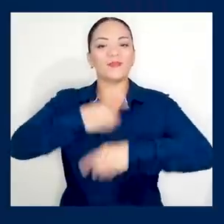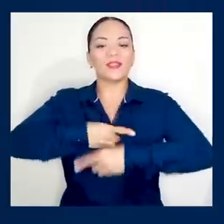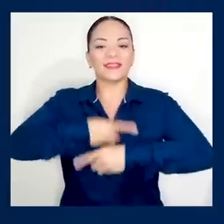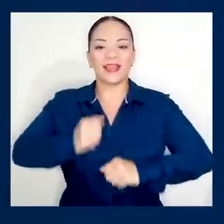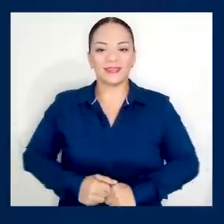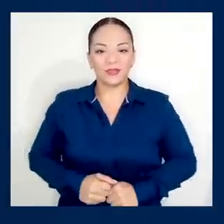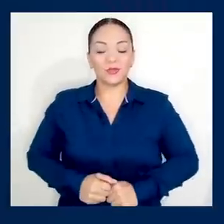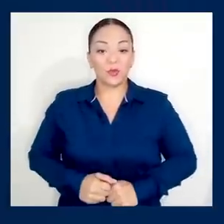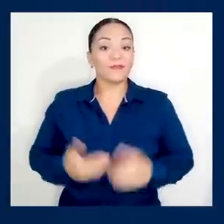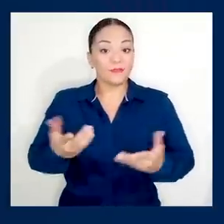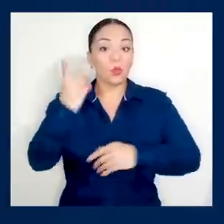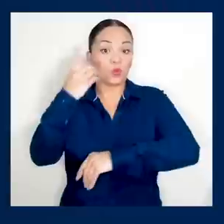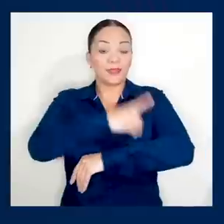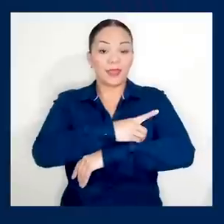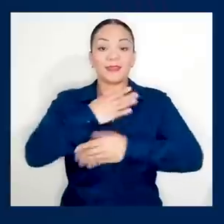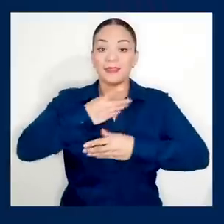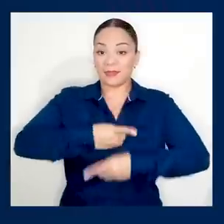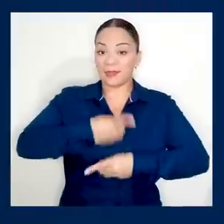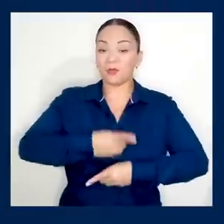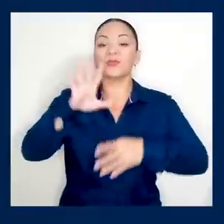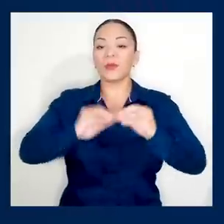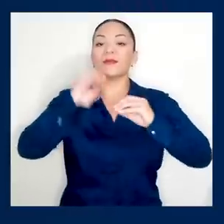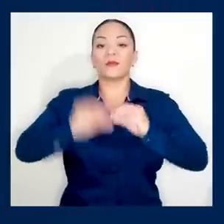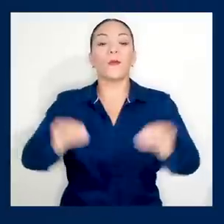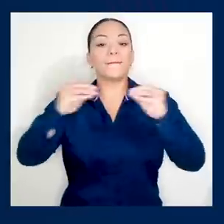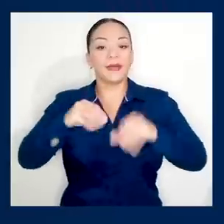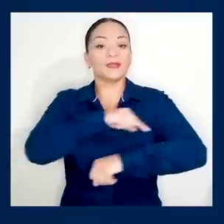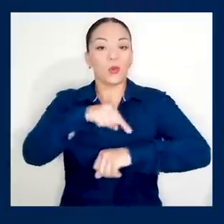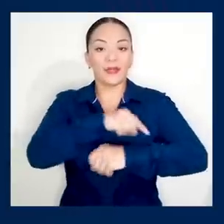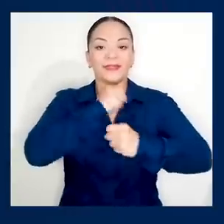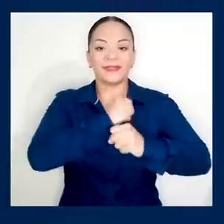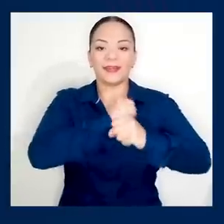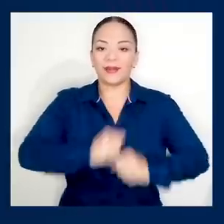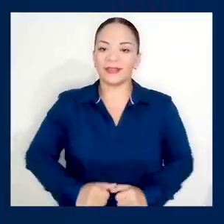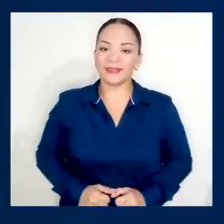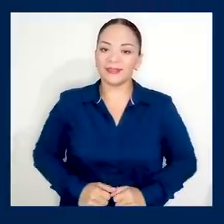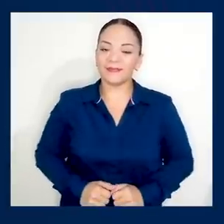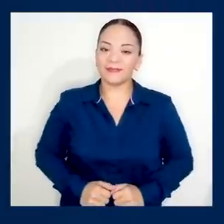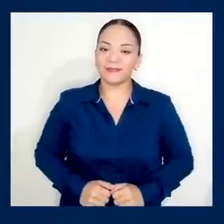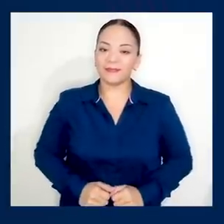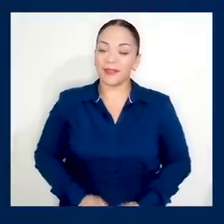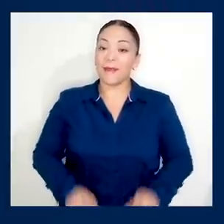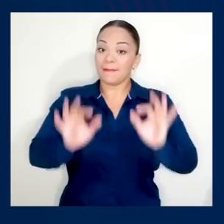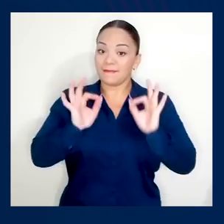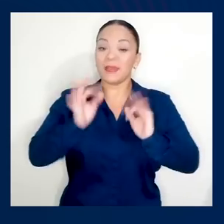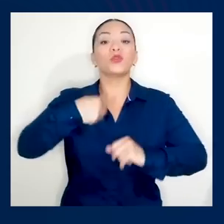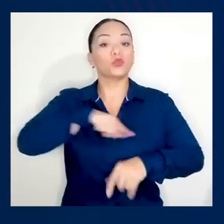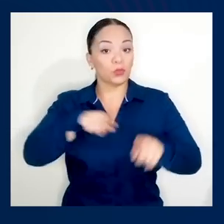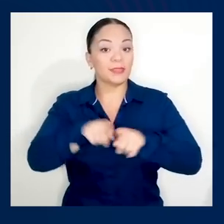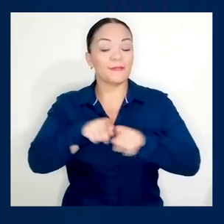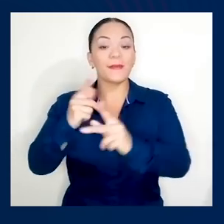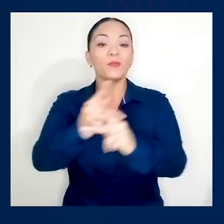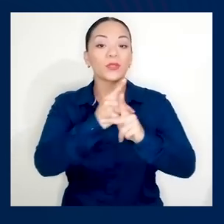día laboral que tiene 50% de más horas trabajadas. Ahora, vamos a proteger a